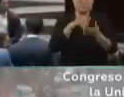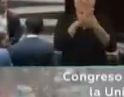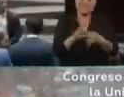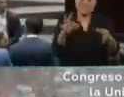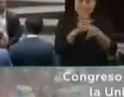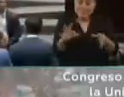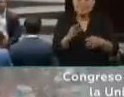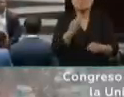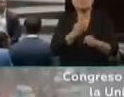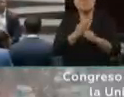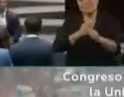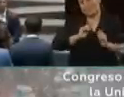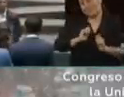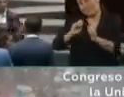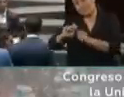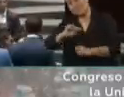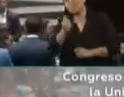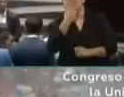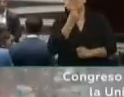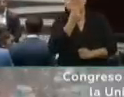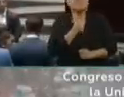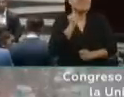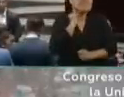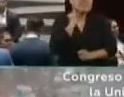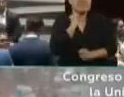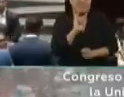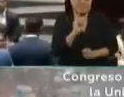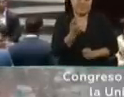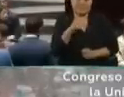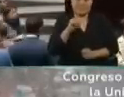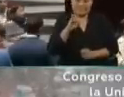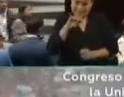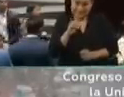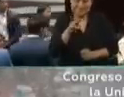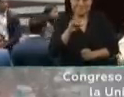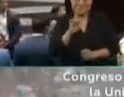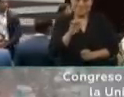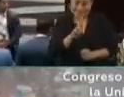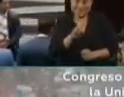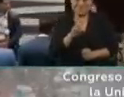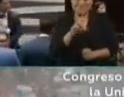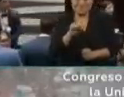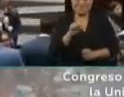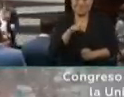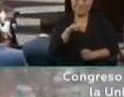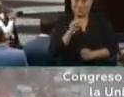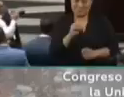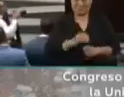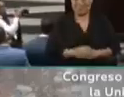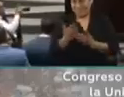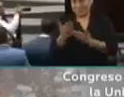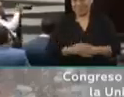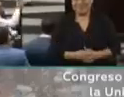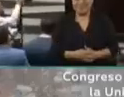discurso, y tiene la palabra el senador Ignacio Mier Velasco.